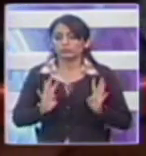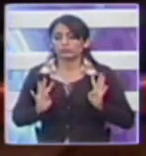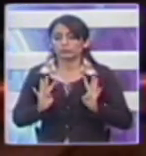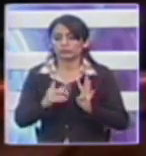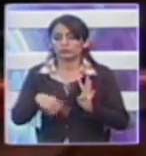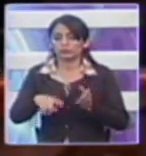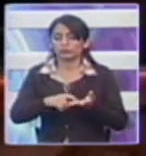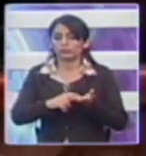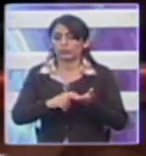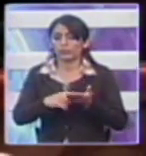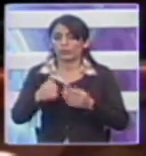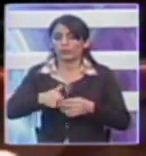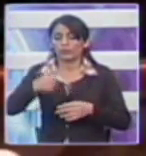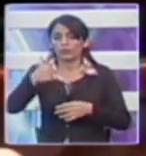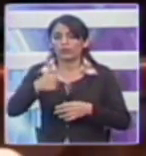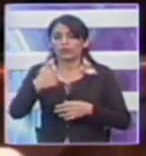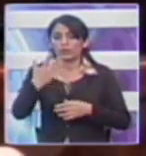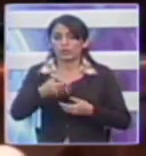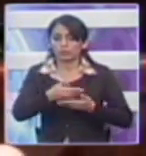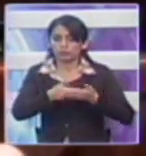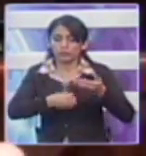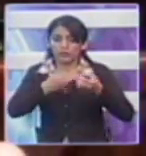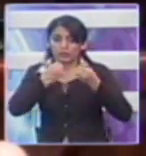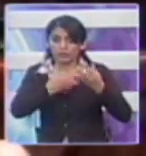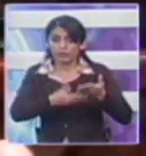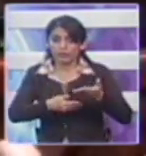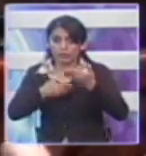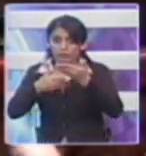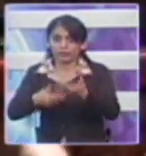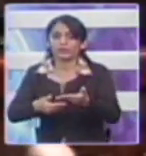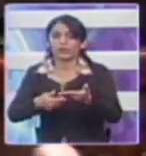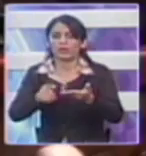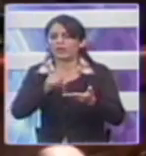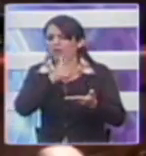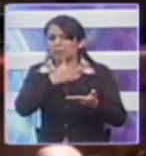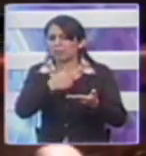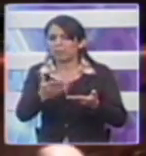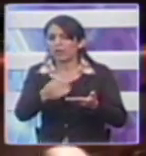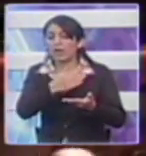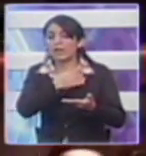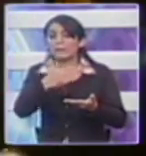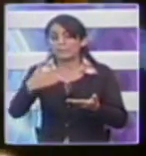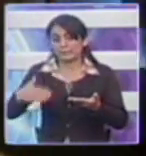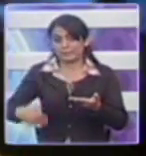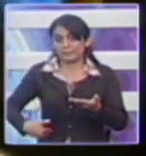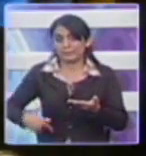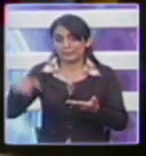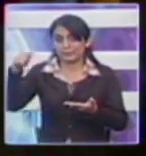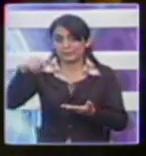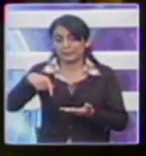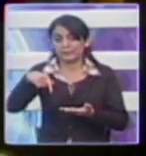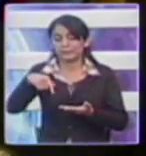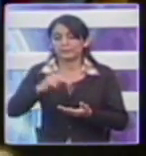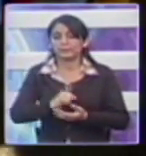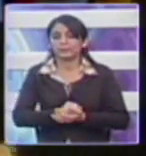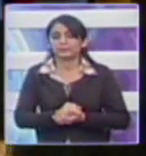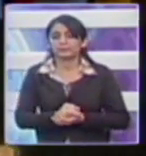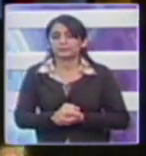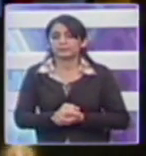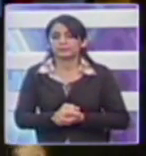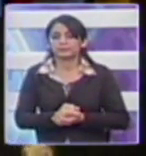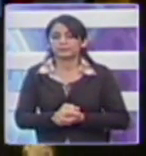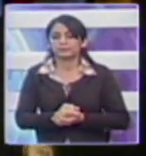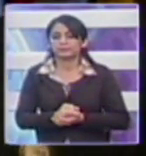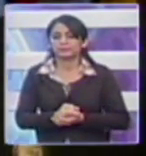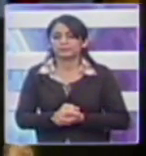Reconstrucción entregó el informe brindado a la Asamblea a la presidenta de esta instancia. Hay que indicar que, en cambio,